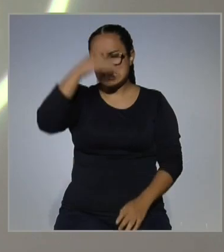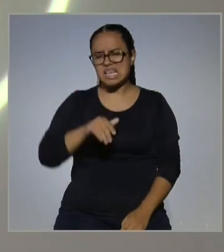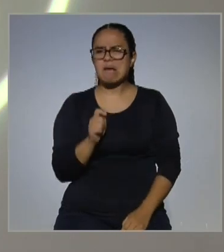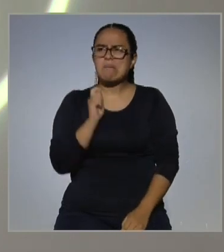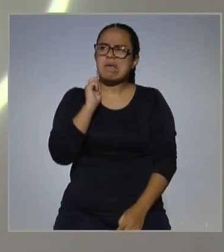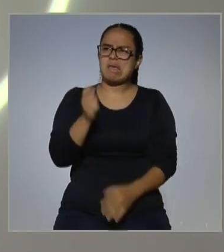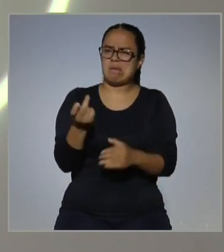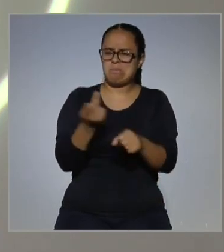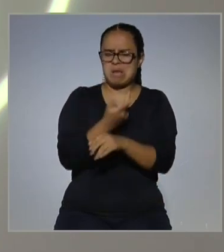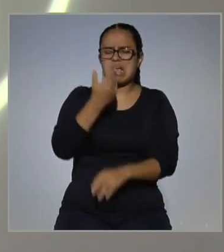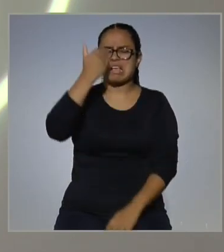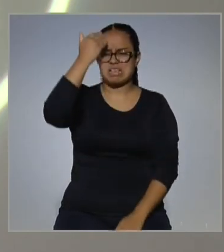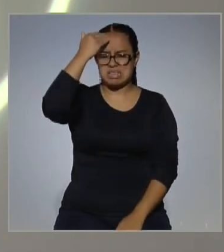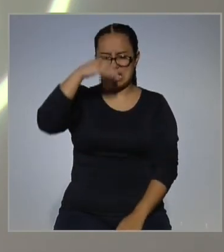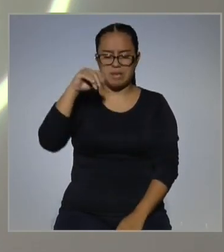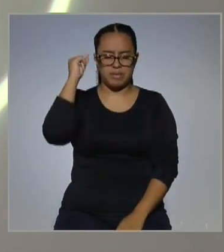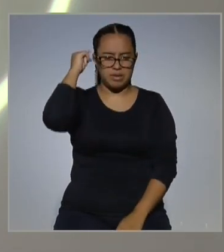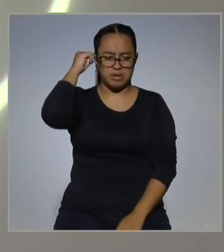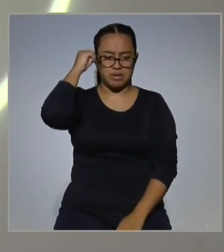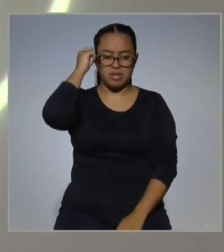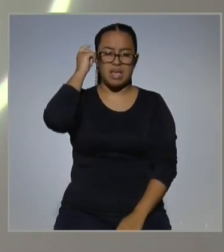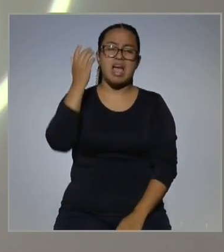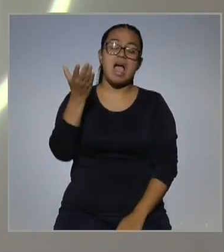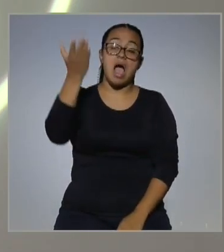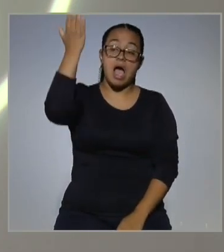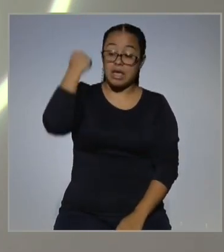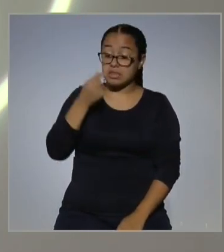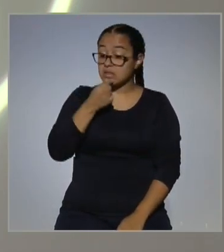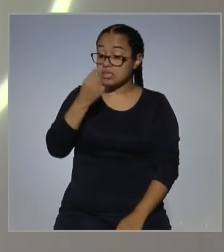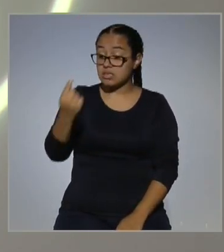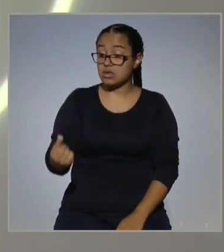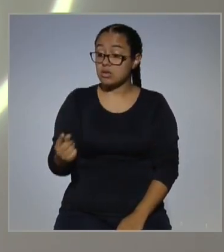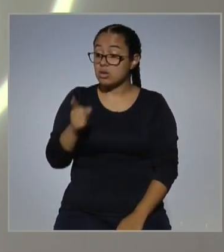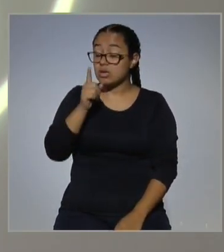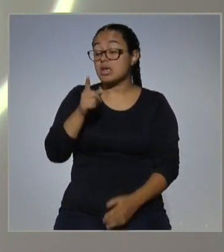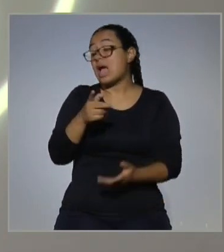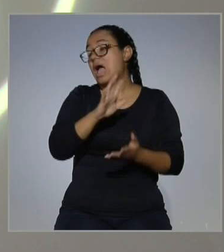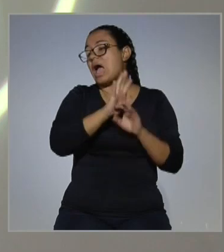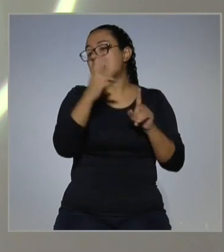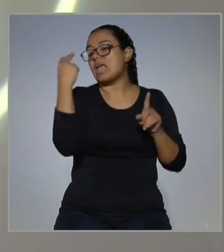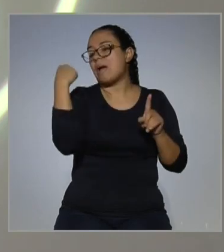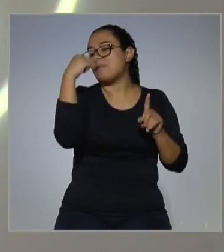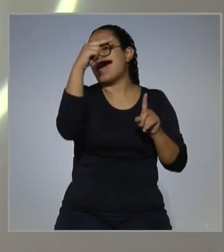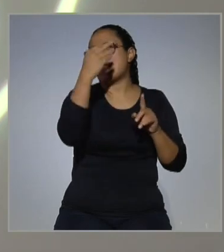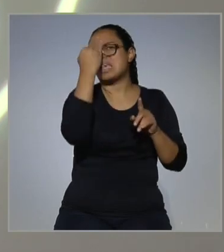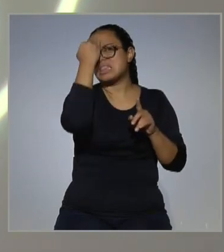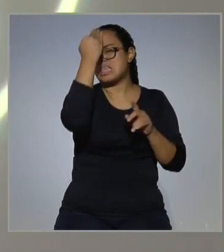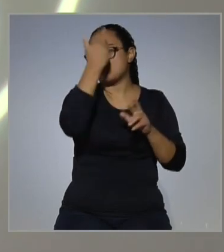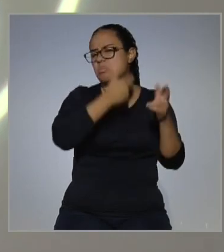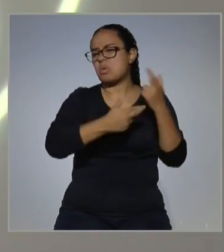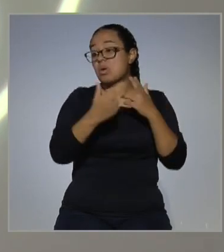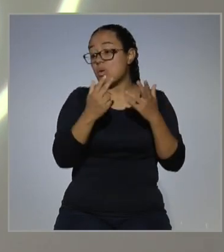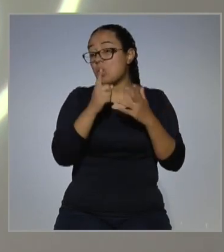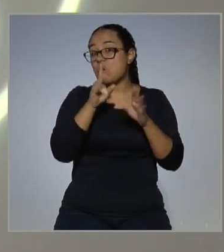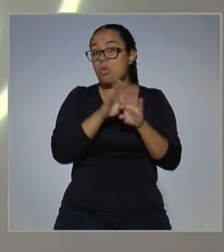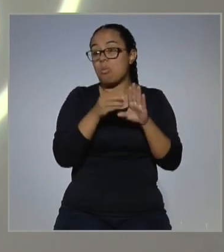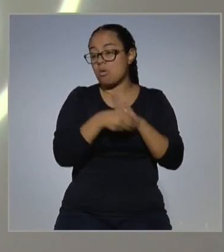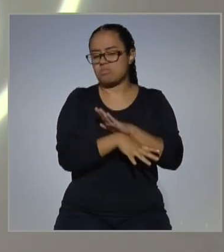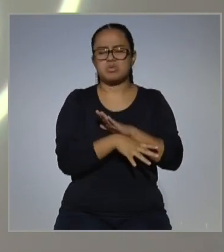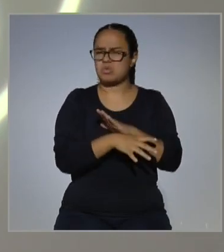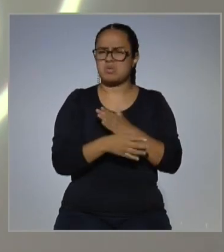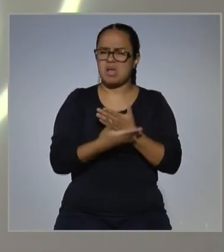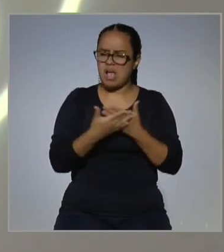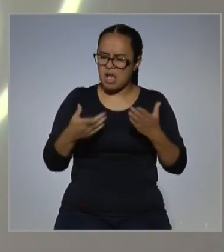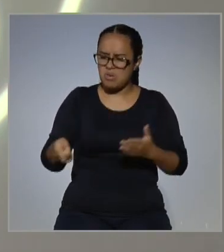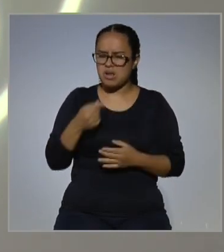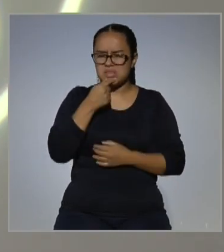está sucediendo. Ya esos tiempos donde se decía es que se fue de viaje y va a tardar mucho en regresar. No, hoy en día nuestras infancias, por